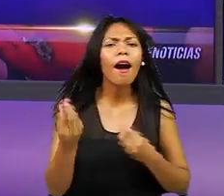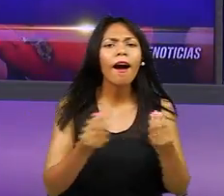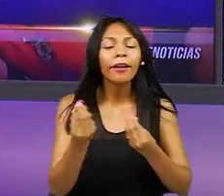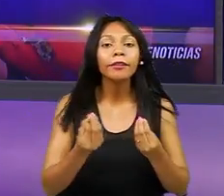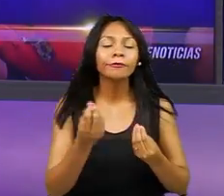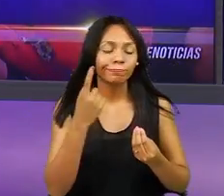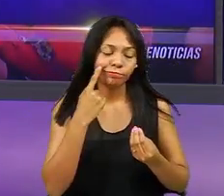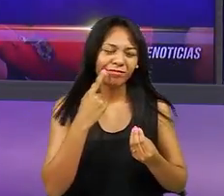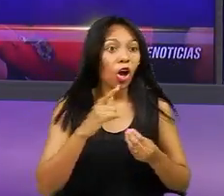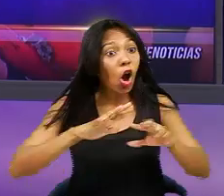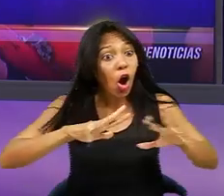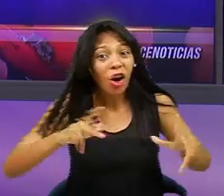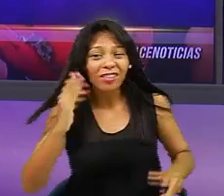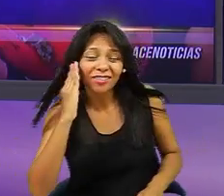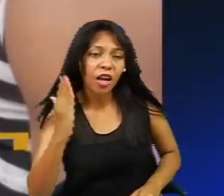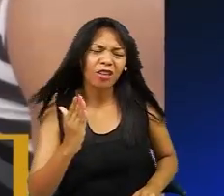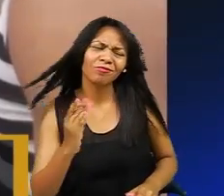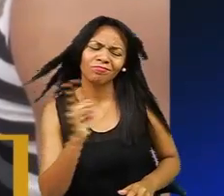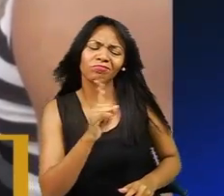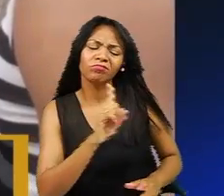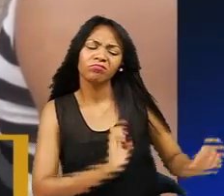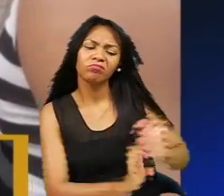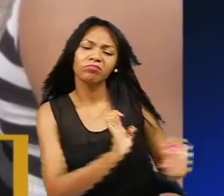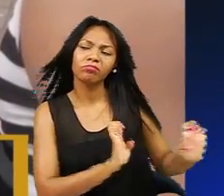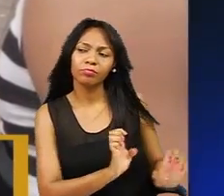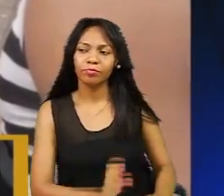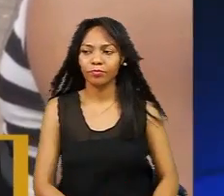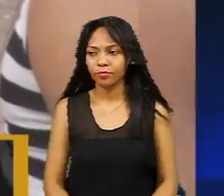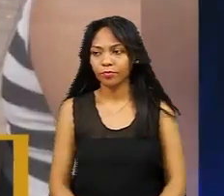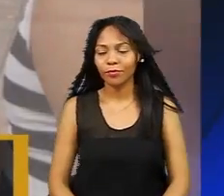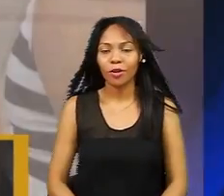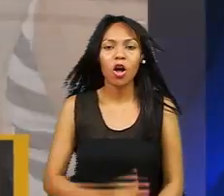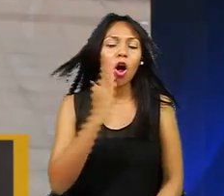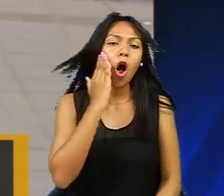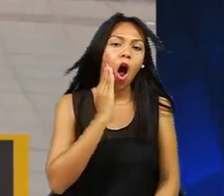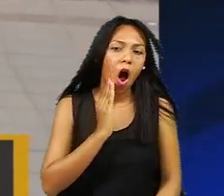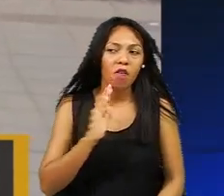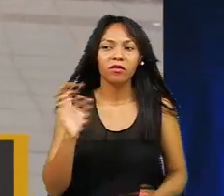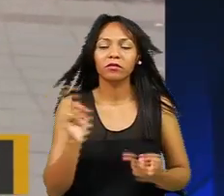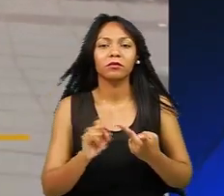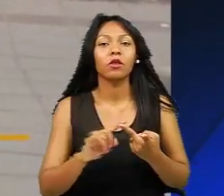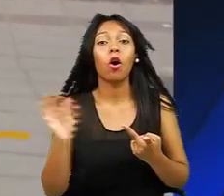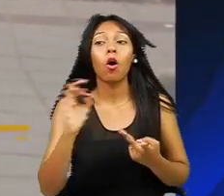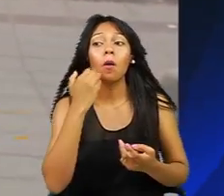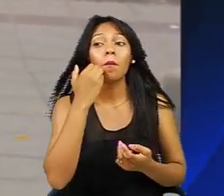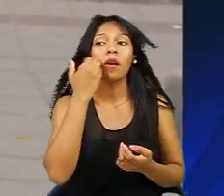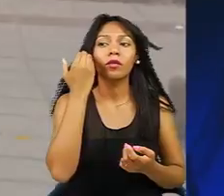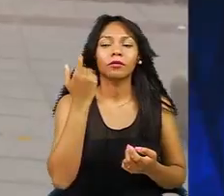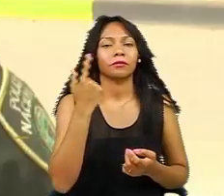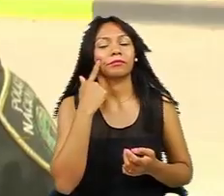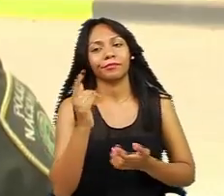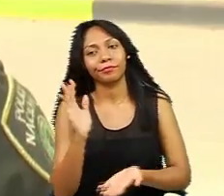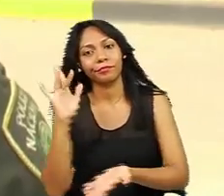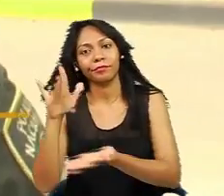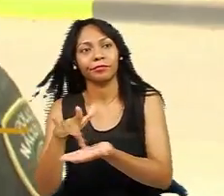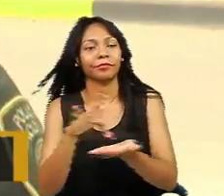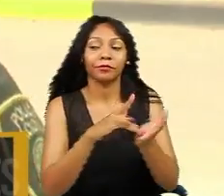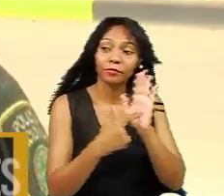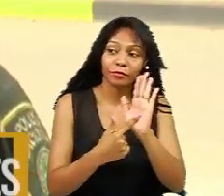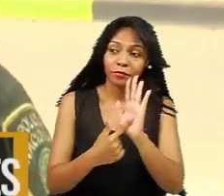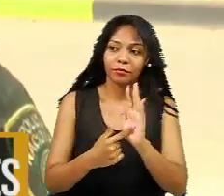de celulares. Tanto jóvenes como adultos son involucrados en esas estrategias que van por diferentes puntos de la ciudad. Porque